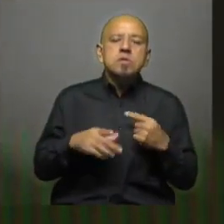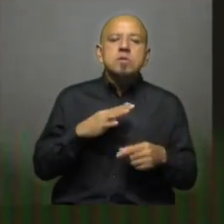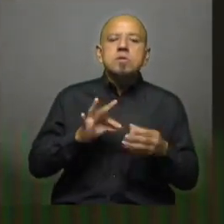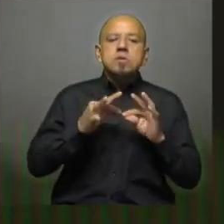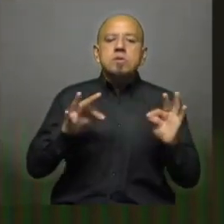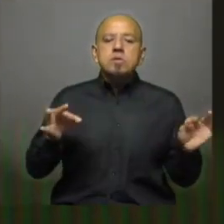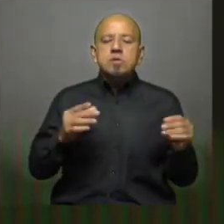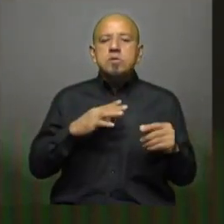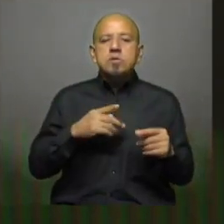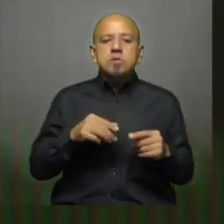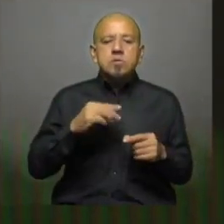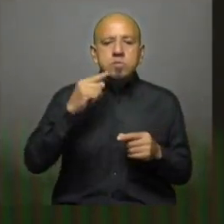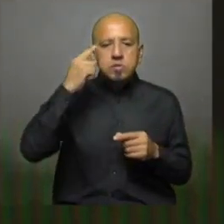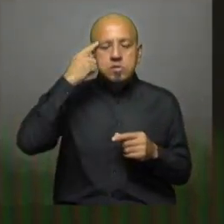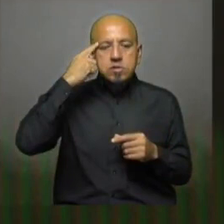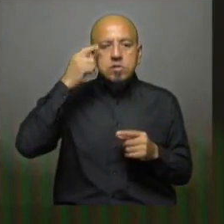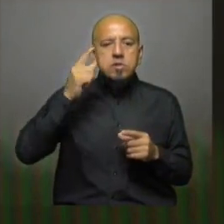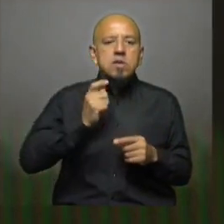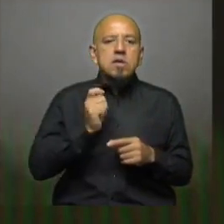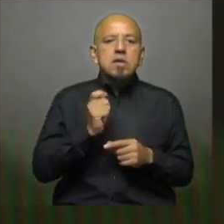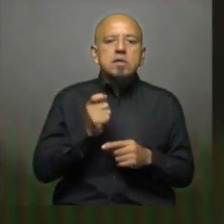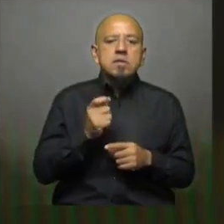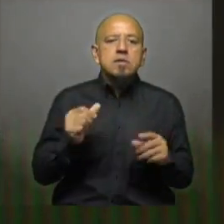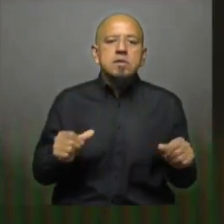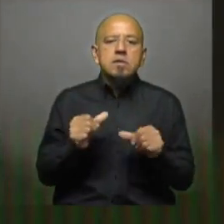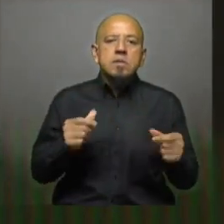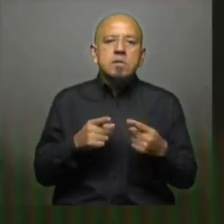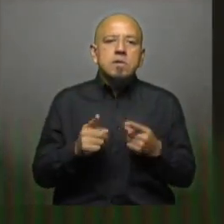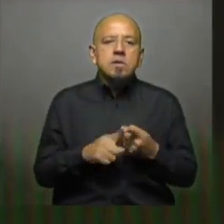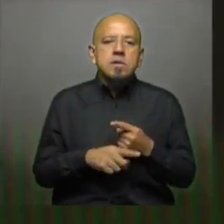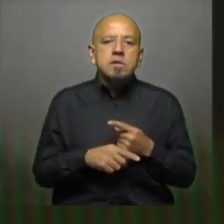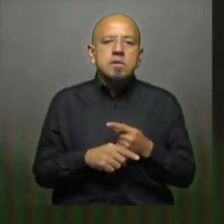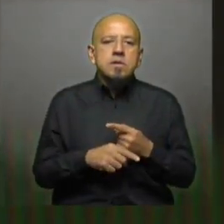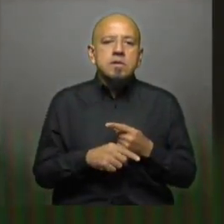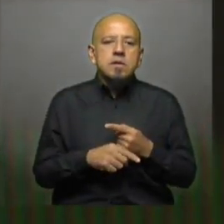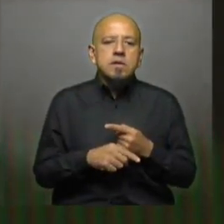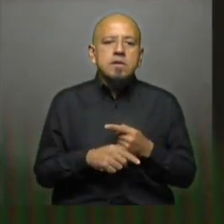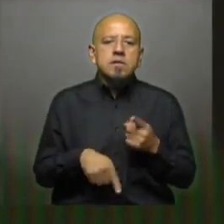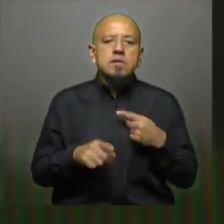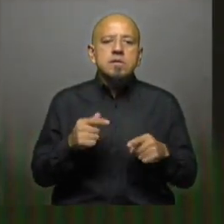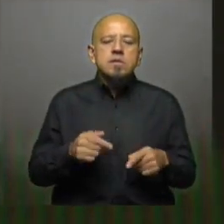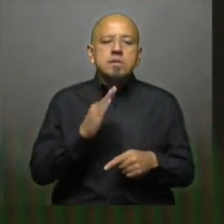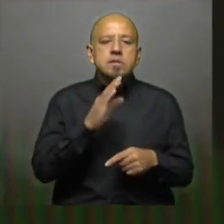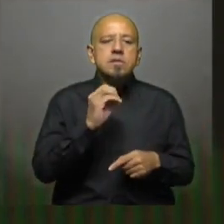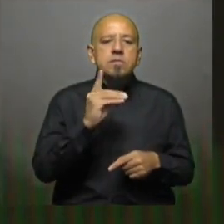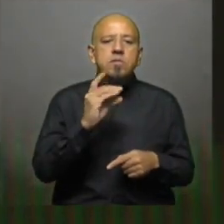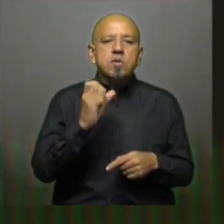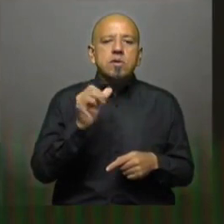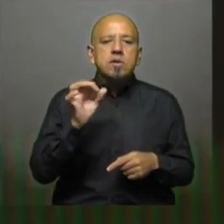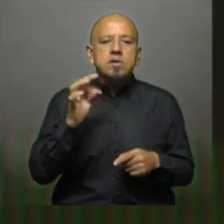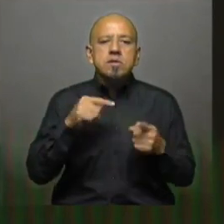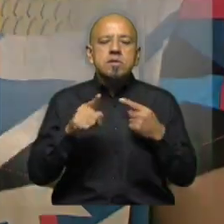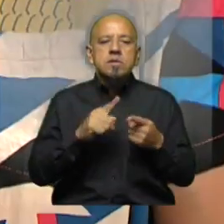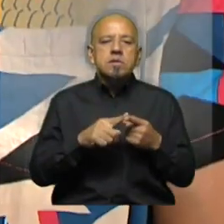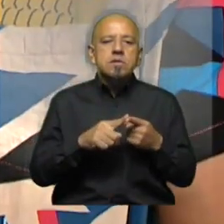sido planificadas, quién las había dicho efectivamente, cómo las habían construido. Y ahí salió este podcast de 5 episodios, muy cortito,